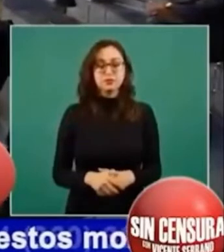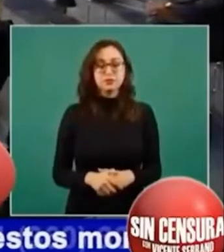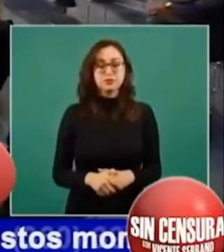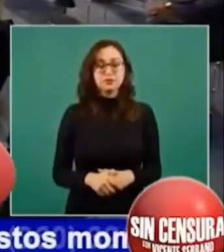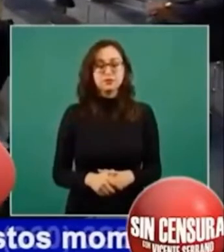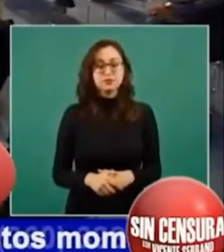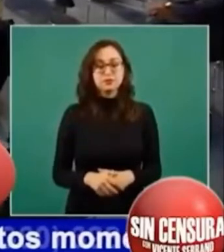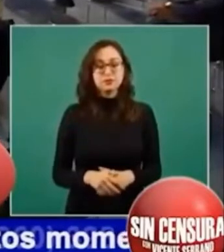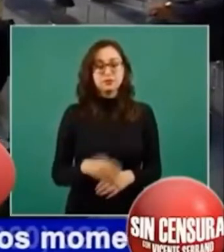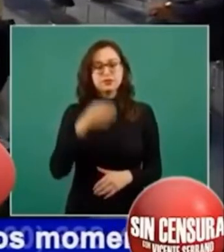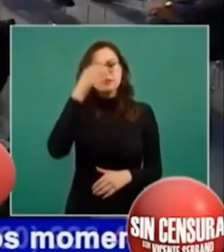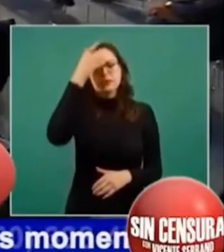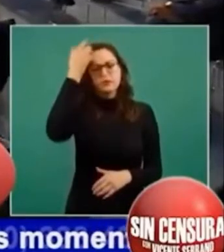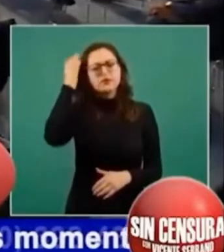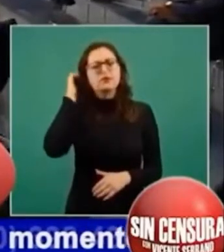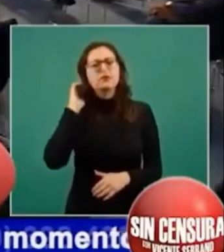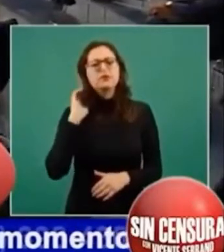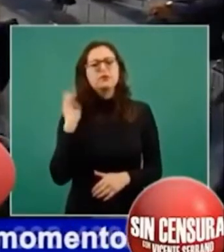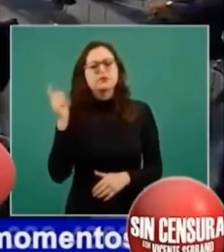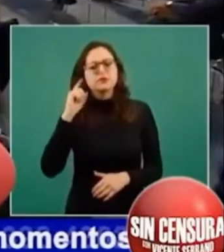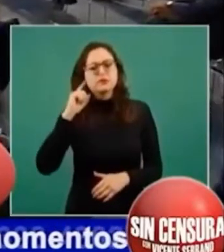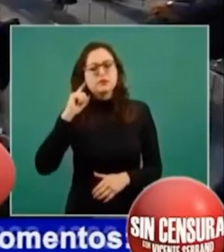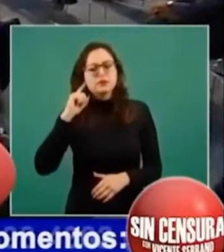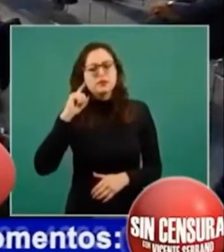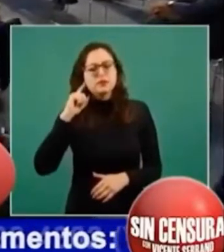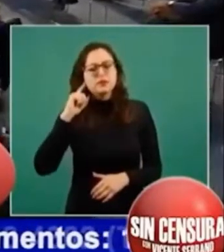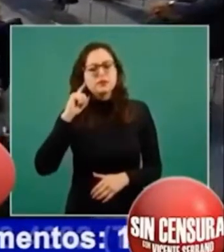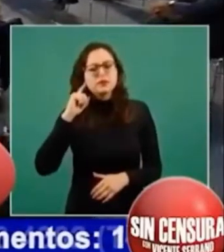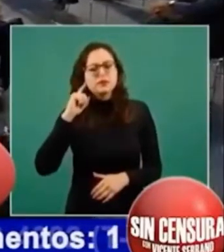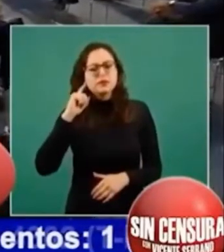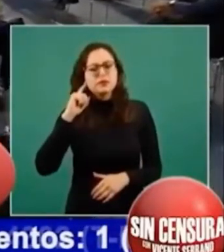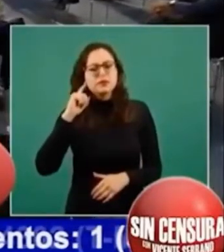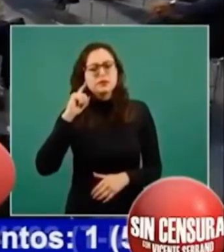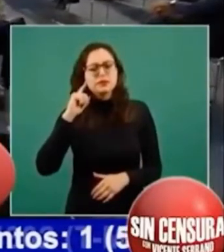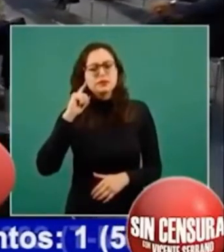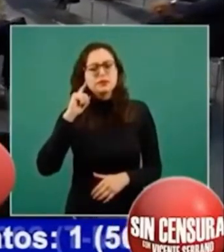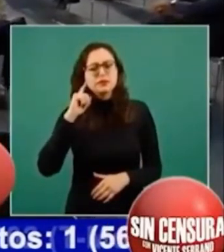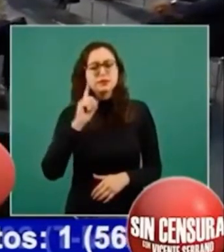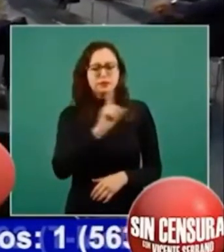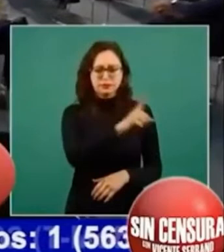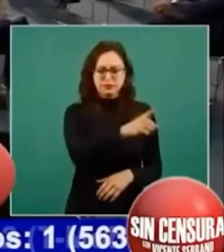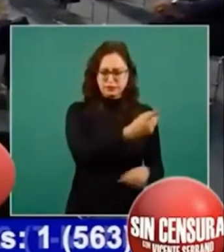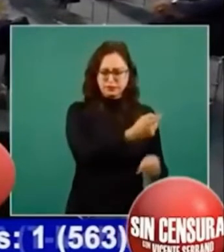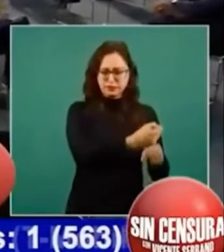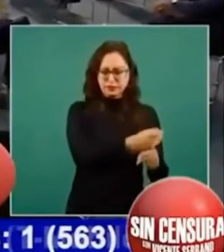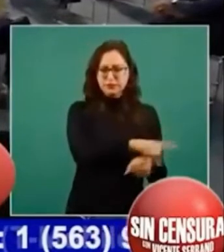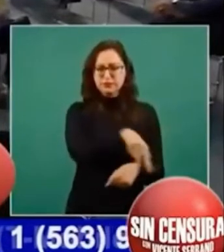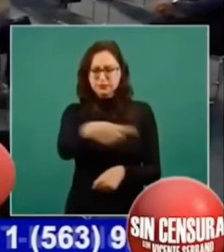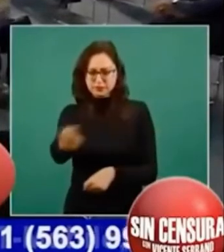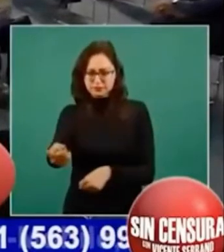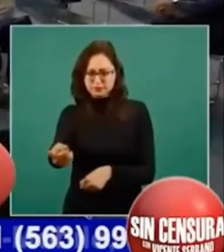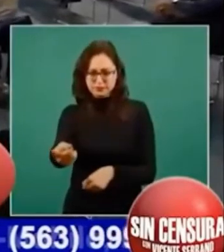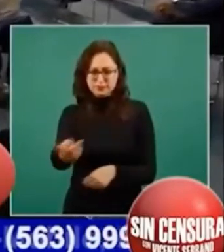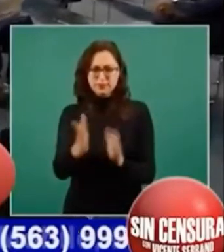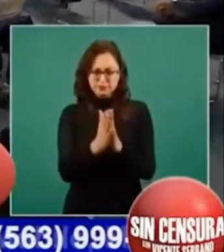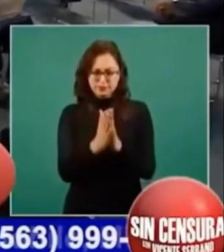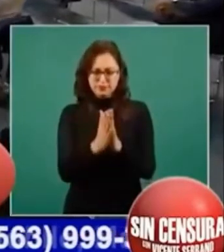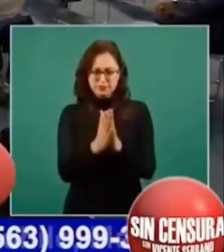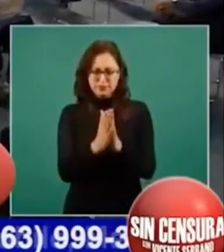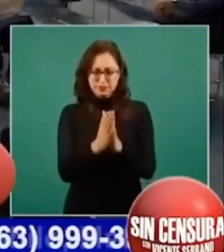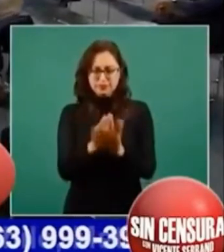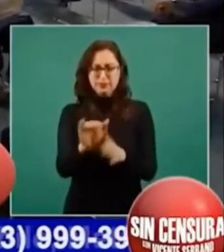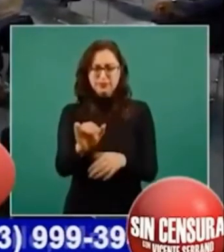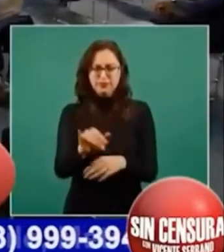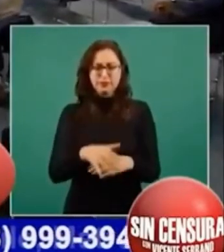seguir enfatizando porque el aborto ocurre con o sin su consentimiento. Ahí está,